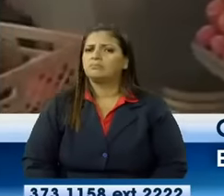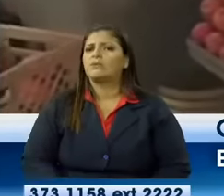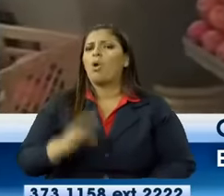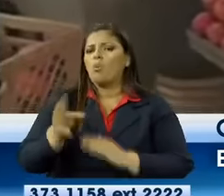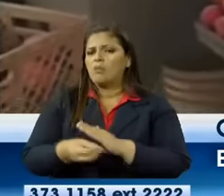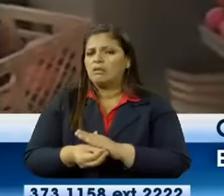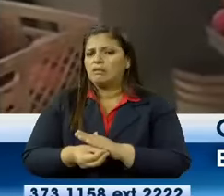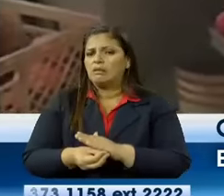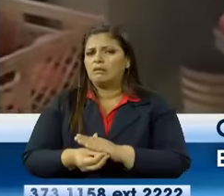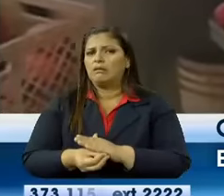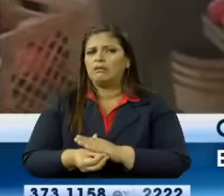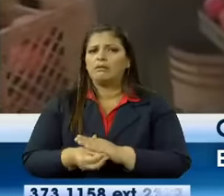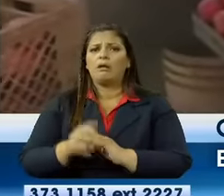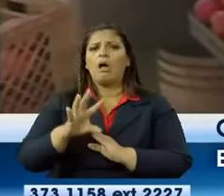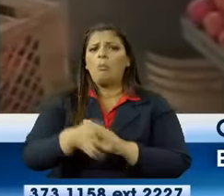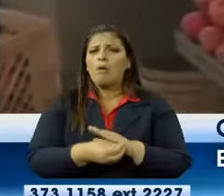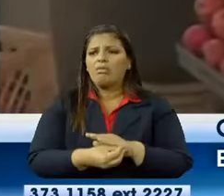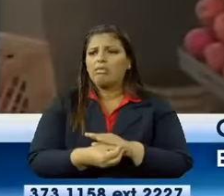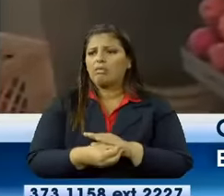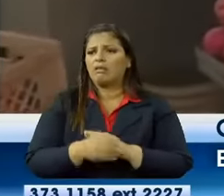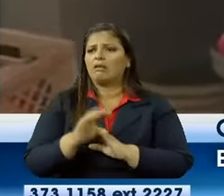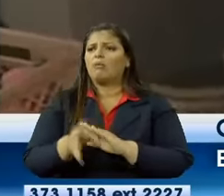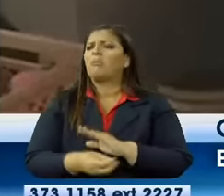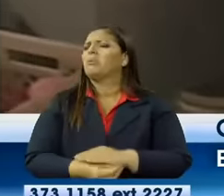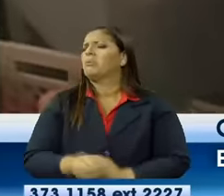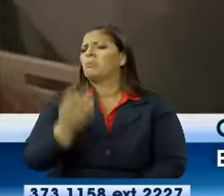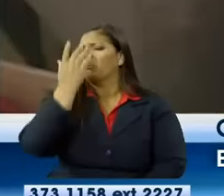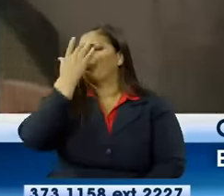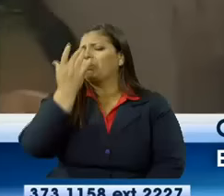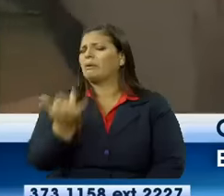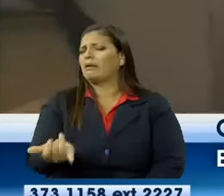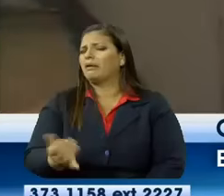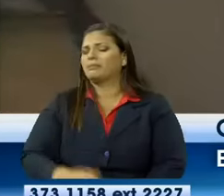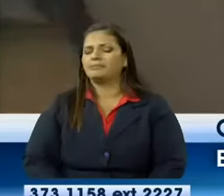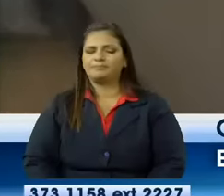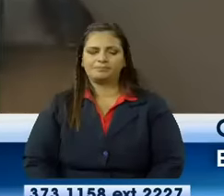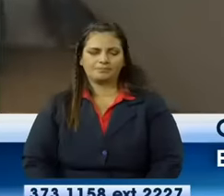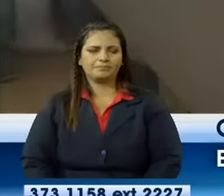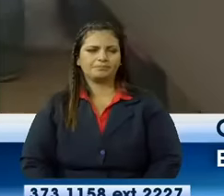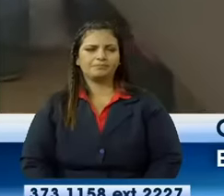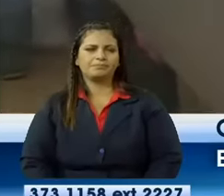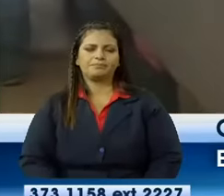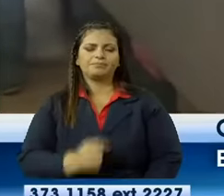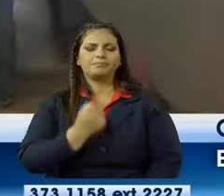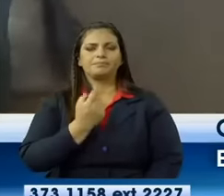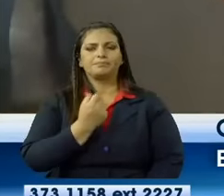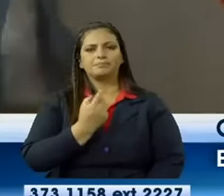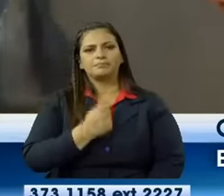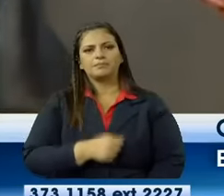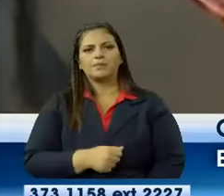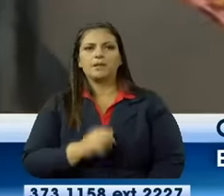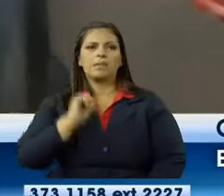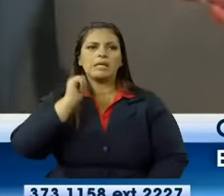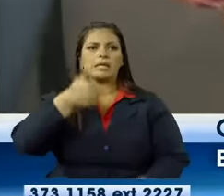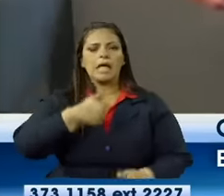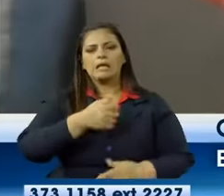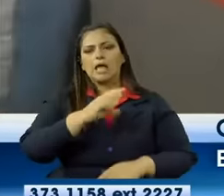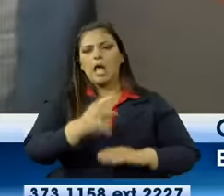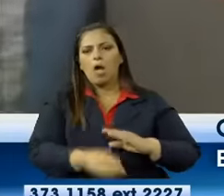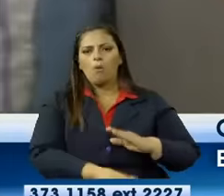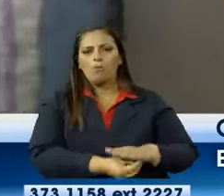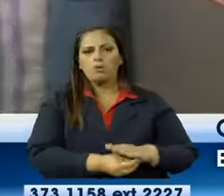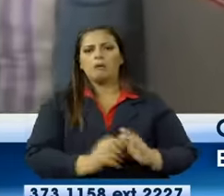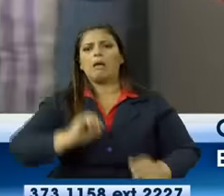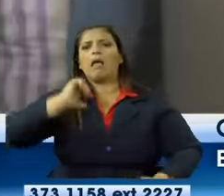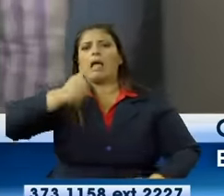luego a 27. Claro, es que esto no es un tema coincidencial. no es que mañana sube y pasado, no. Esto, ¿ocurre?